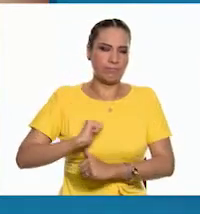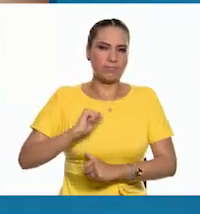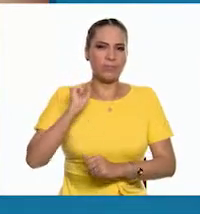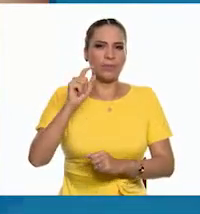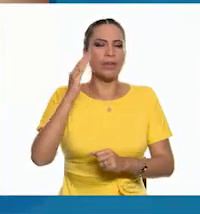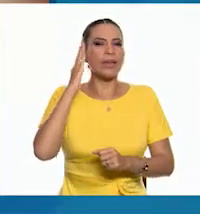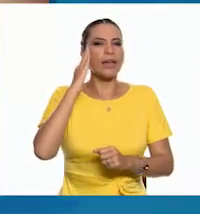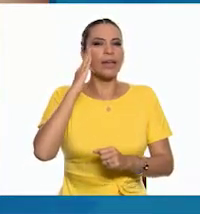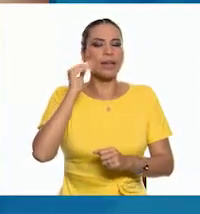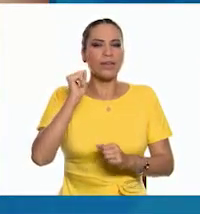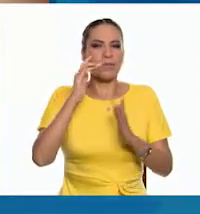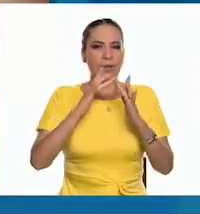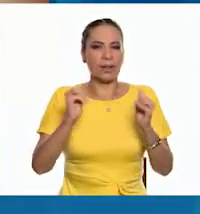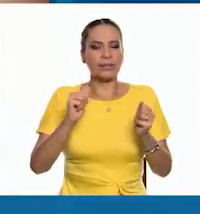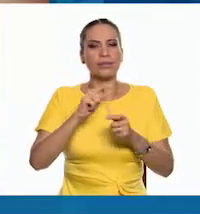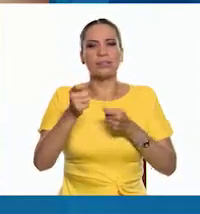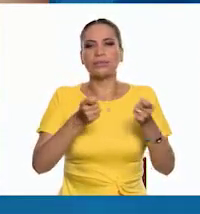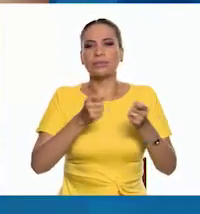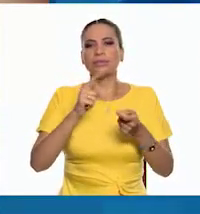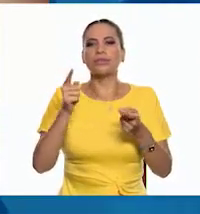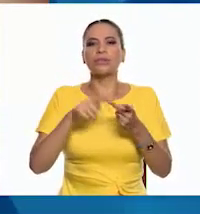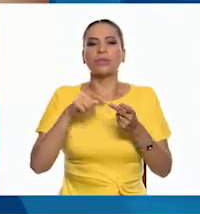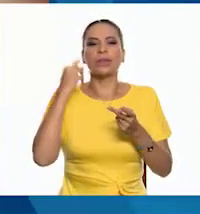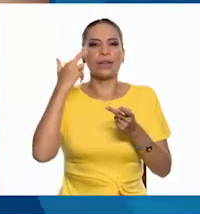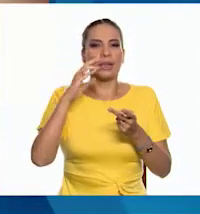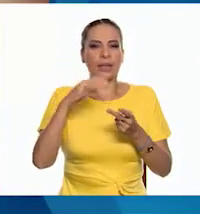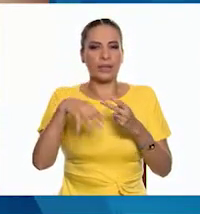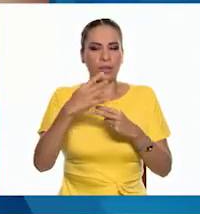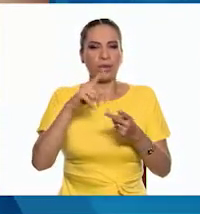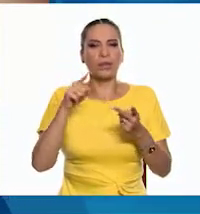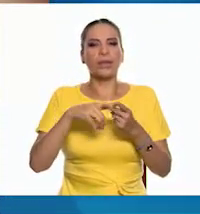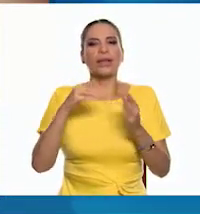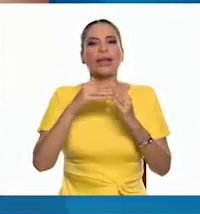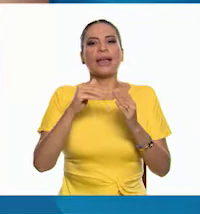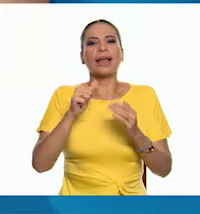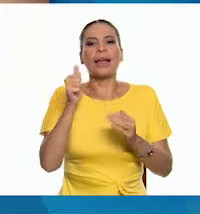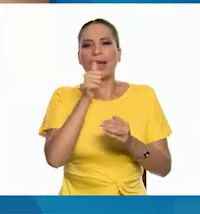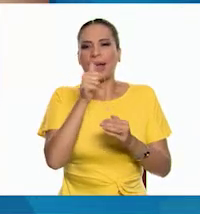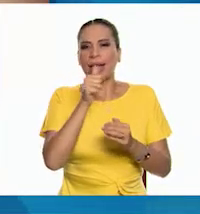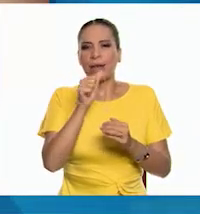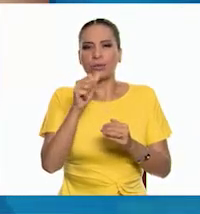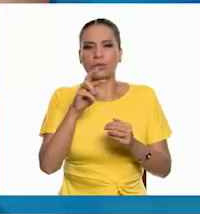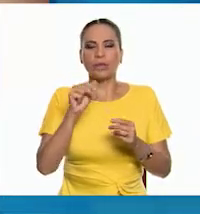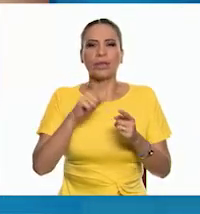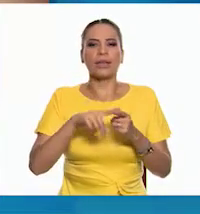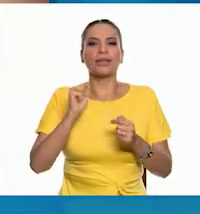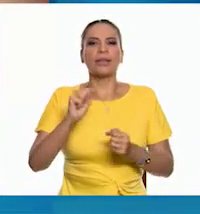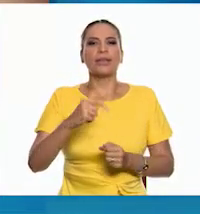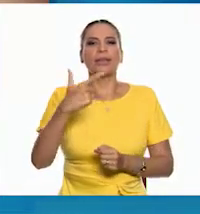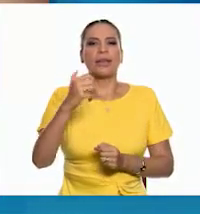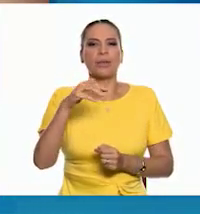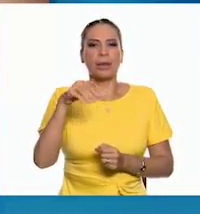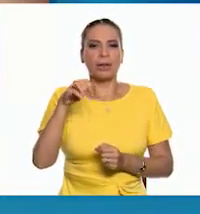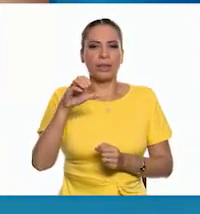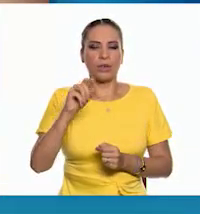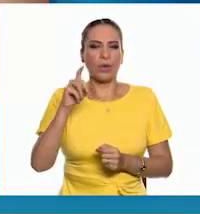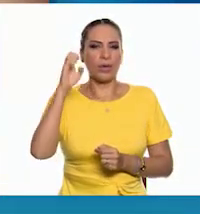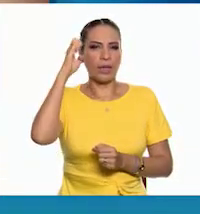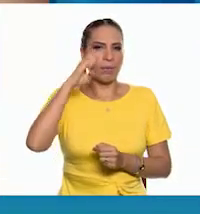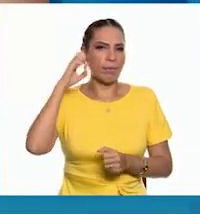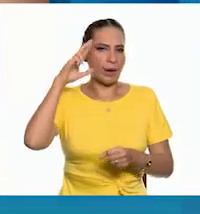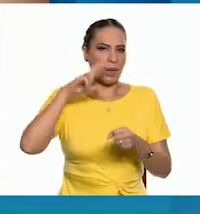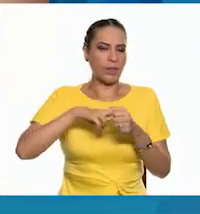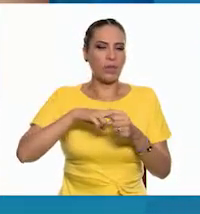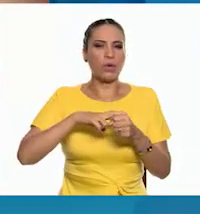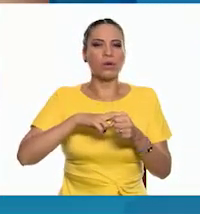XIV, y por el otro la Casa Austria, que gobernaba el Sacro Imperio Romano Germánico. Su emperador